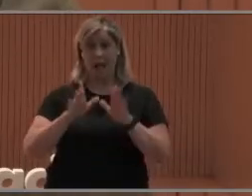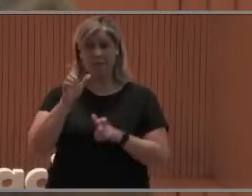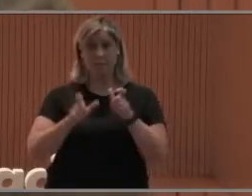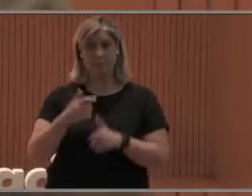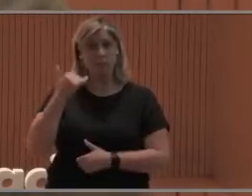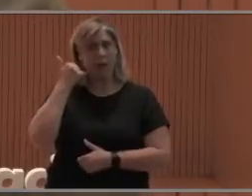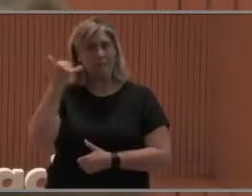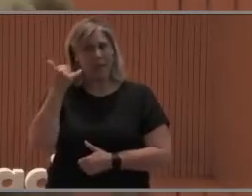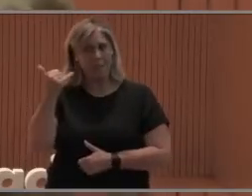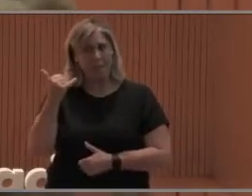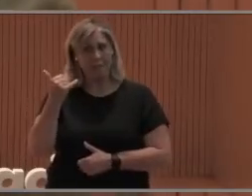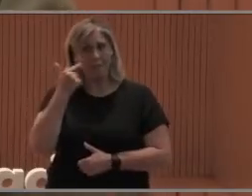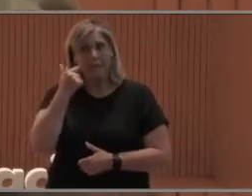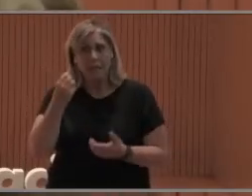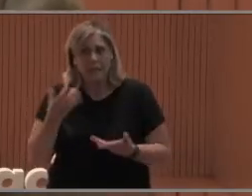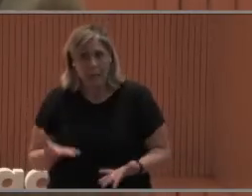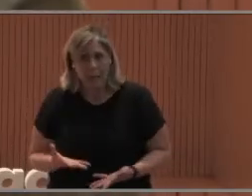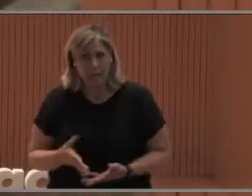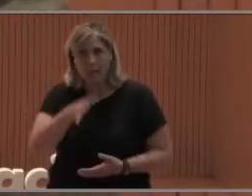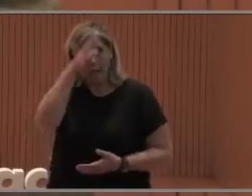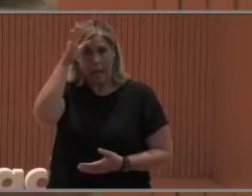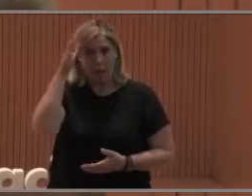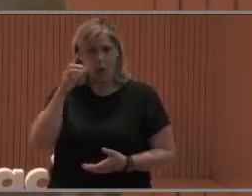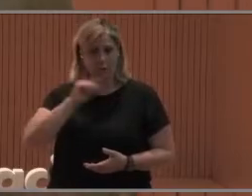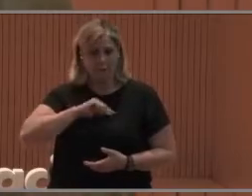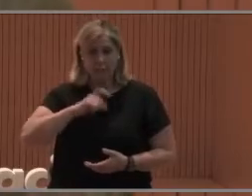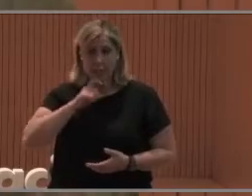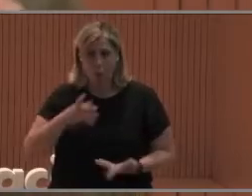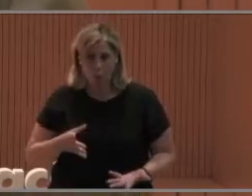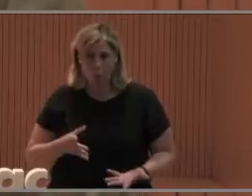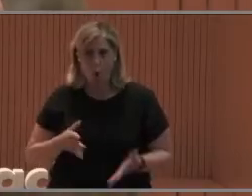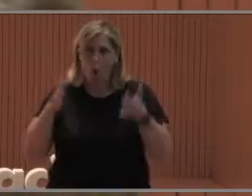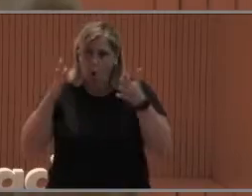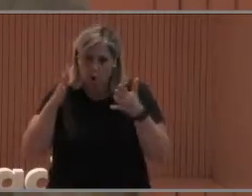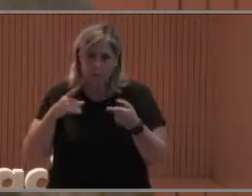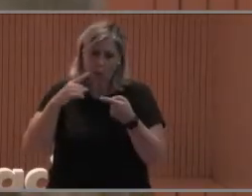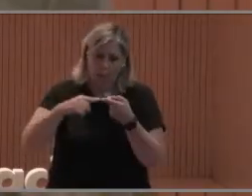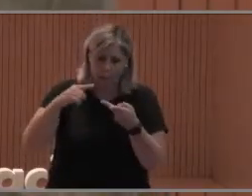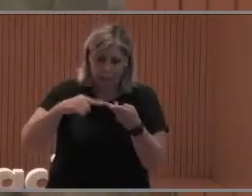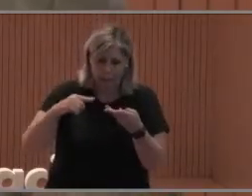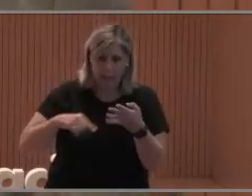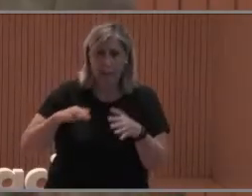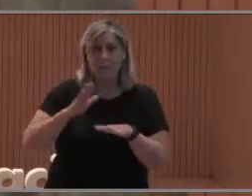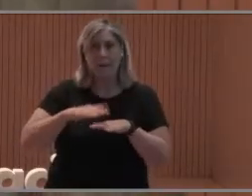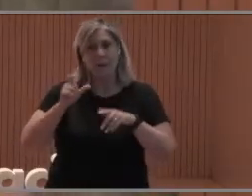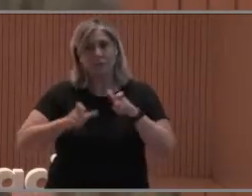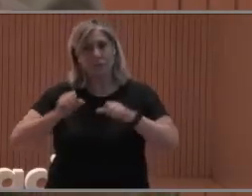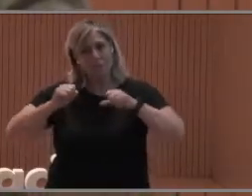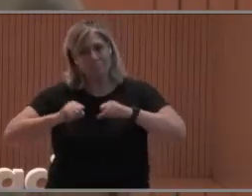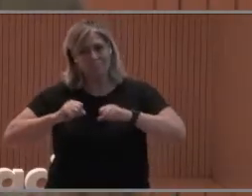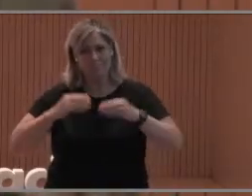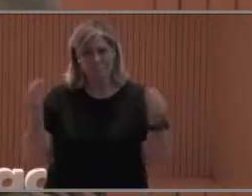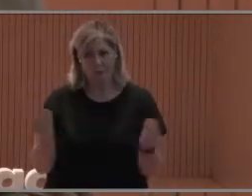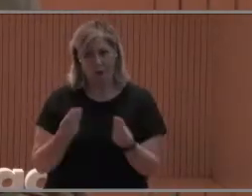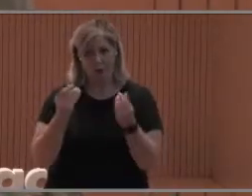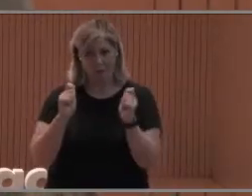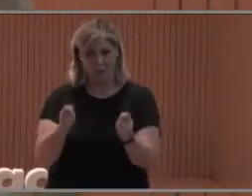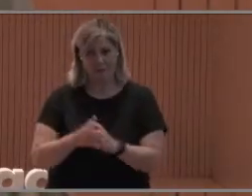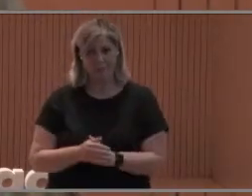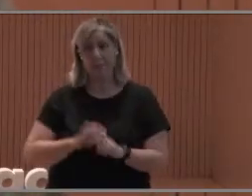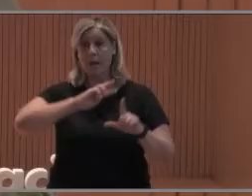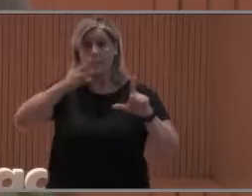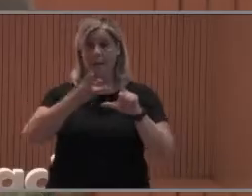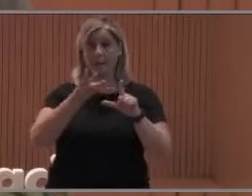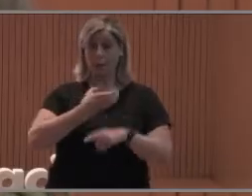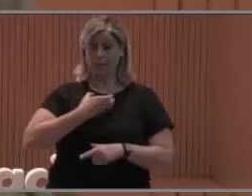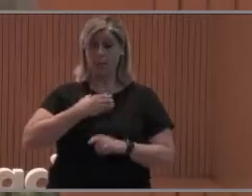en época de ola de calor para reforzar los consejos de salud y ver si están bien. En la página web del Ayuntamiento